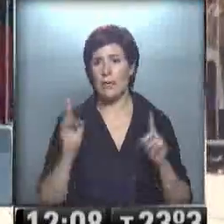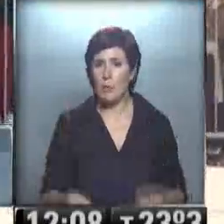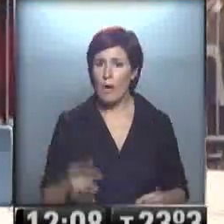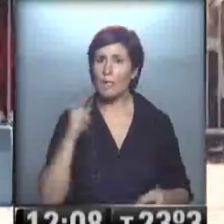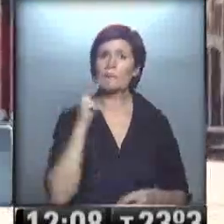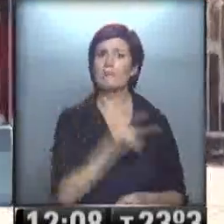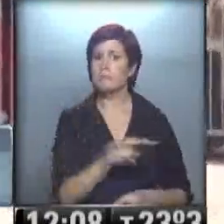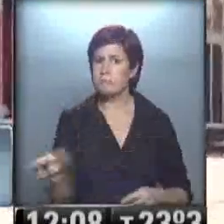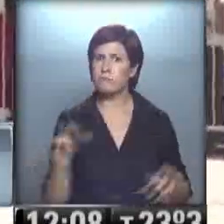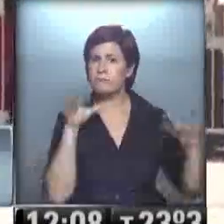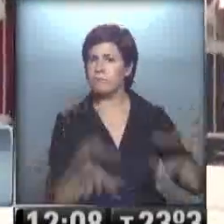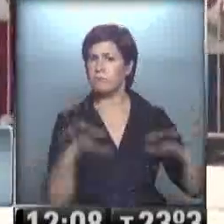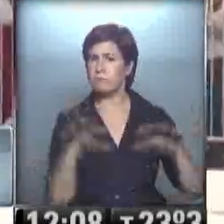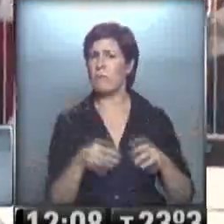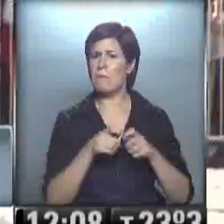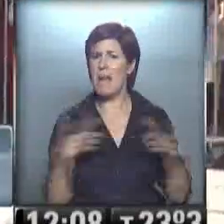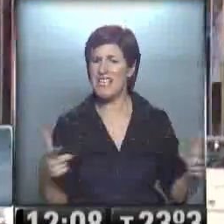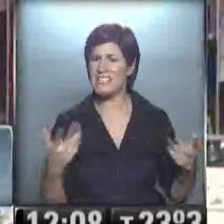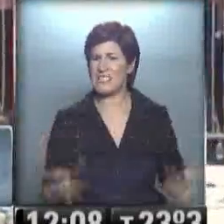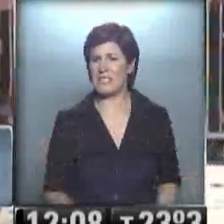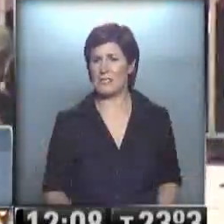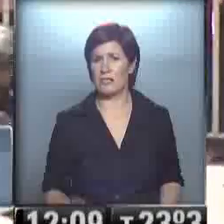movilización mucho más importante que otros años.